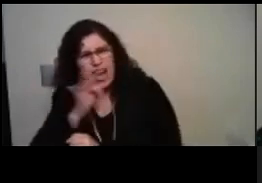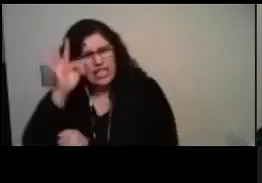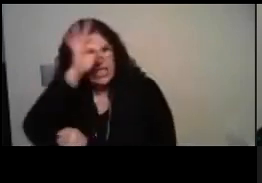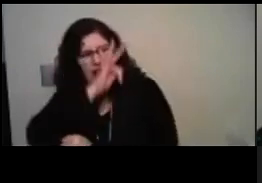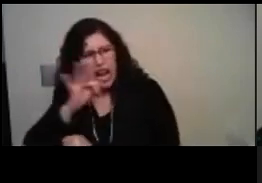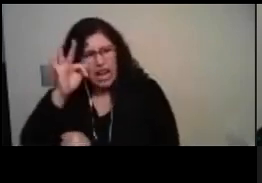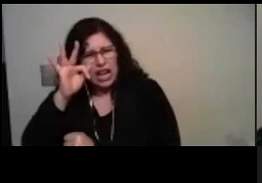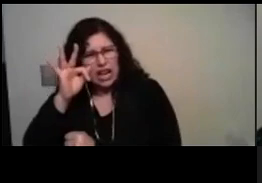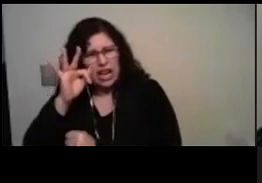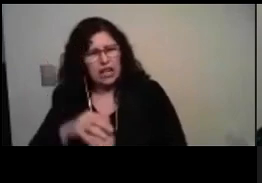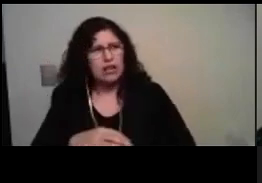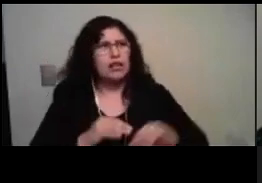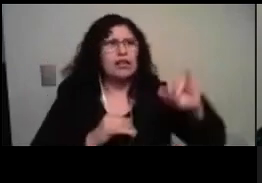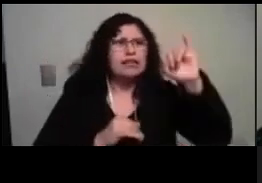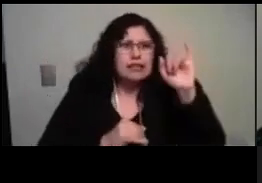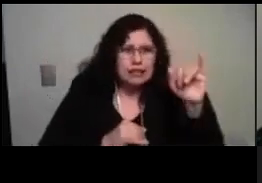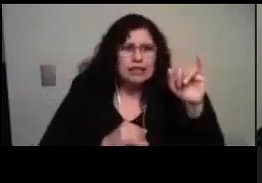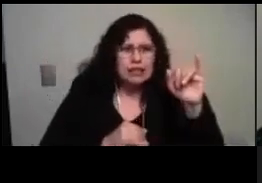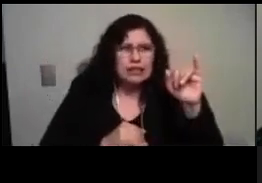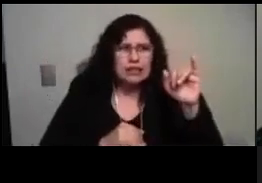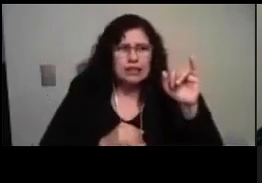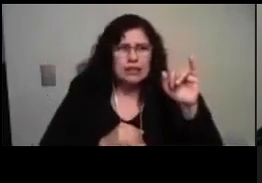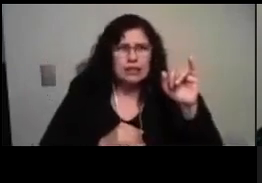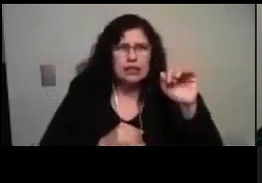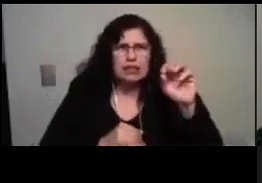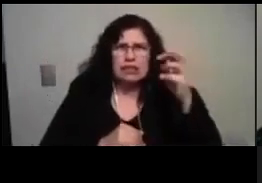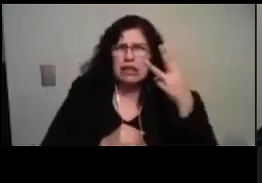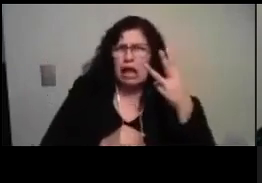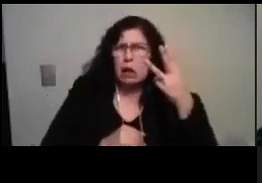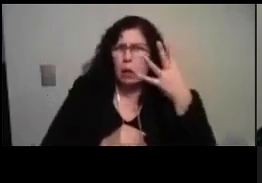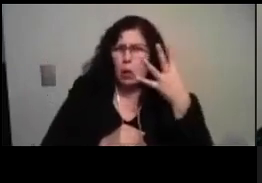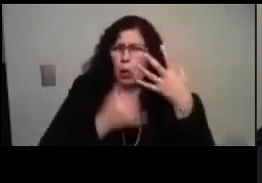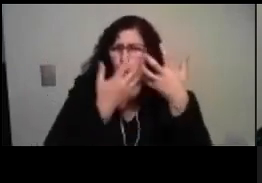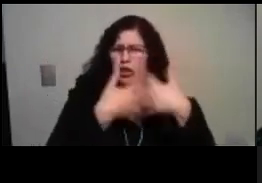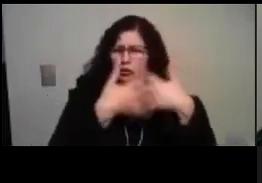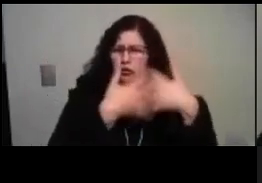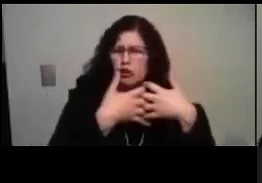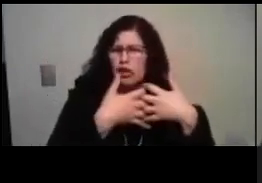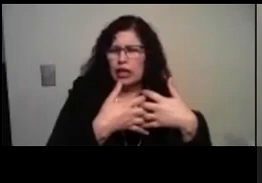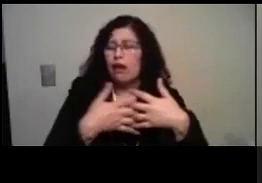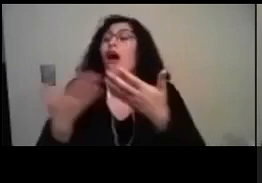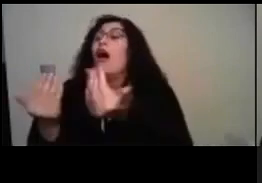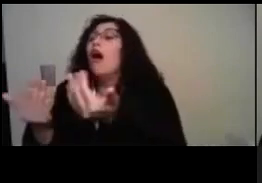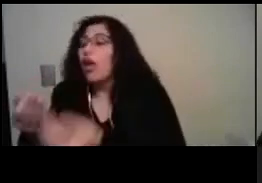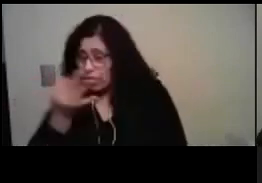Sí, las manitas son como 3, 4 más o menos. Ya, a Vale. ver.